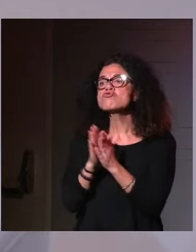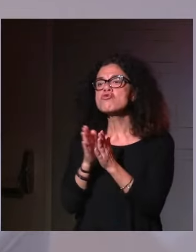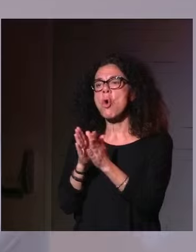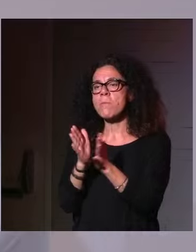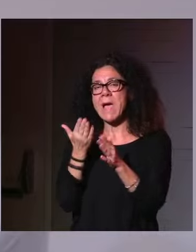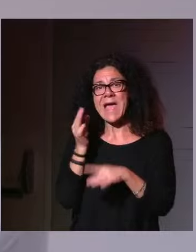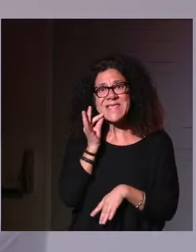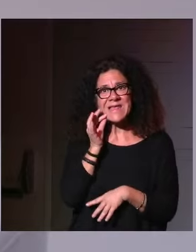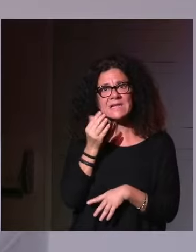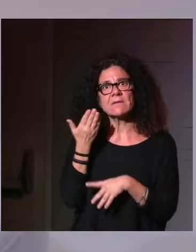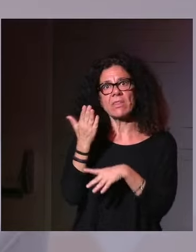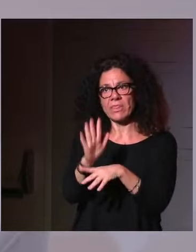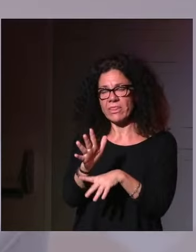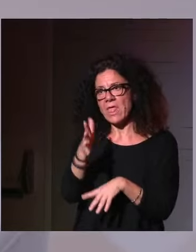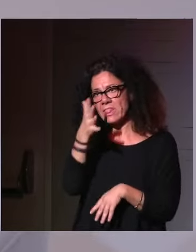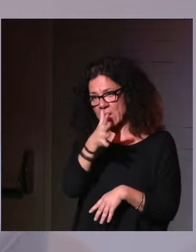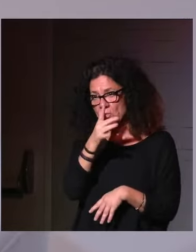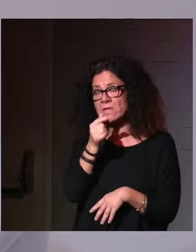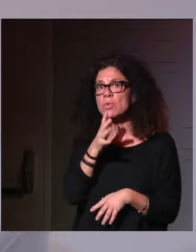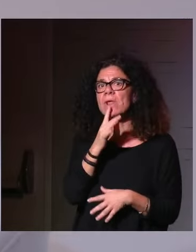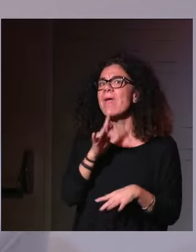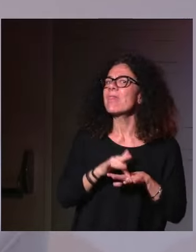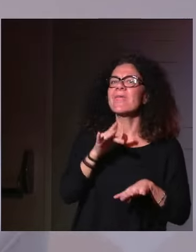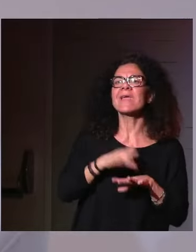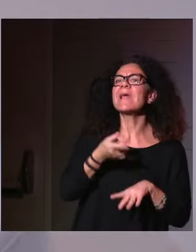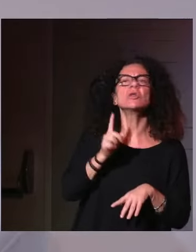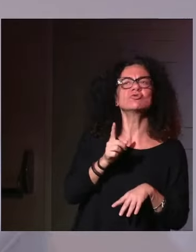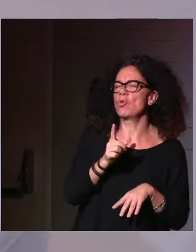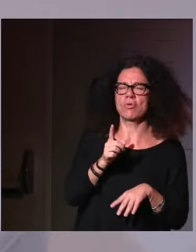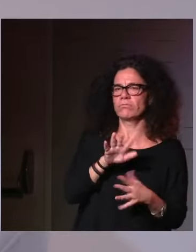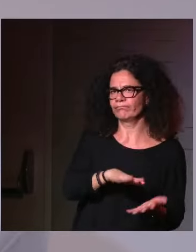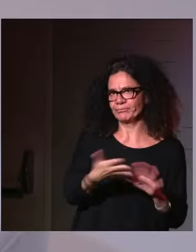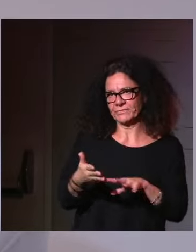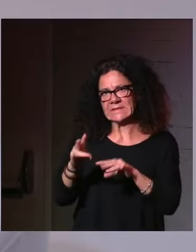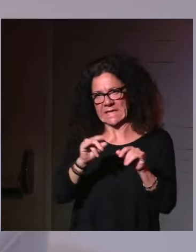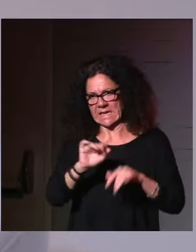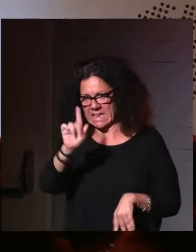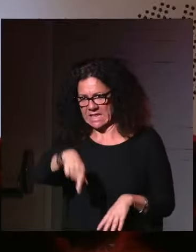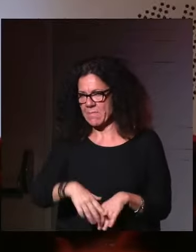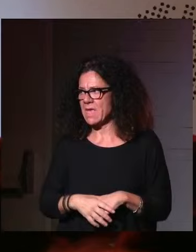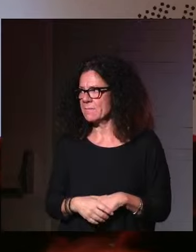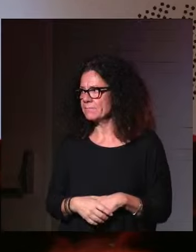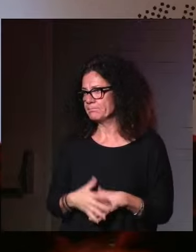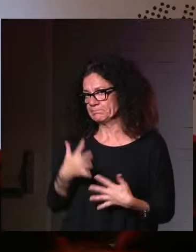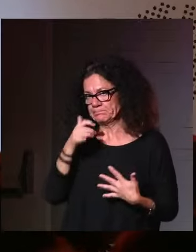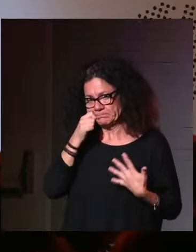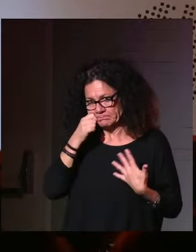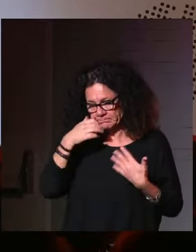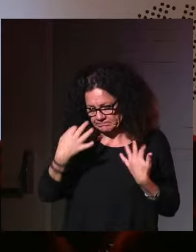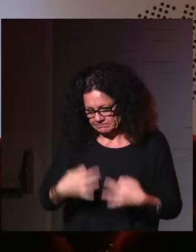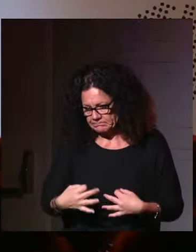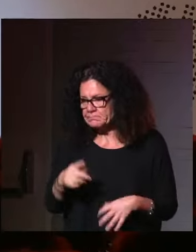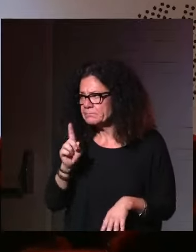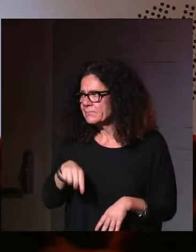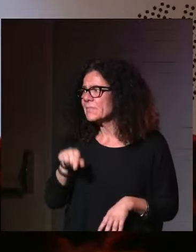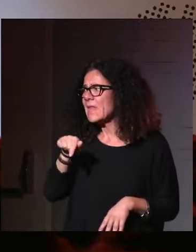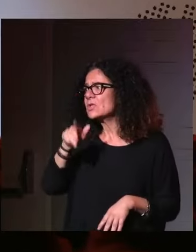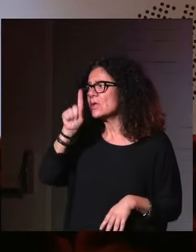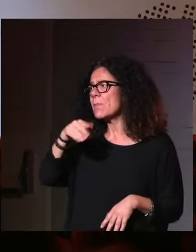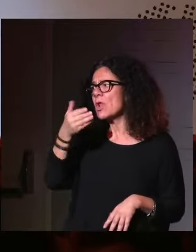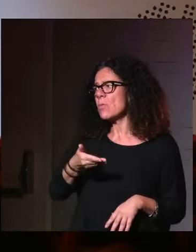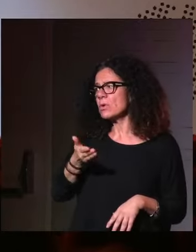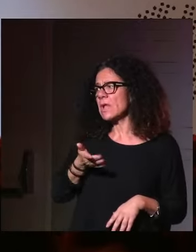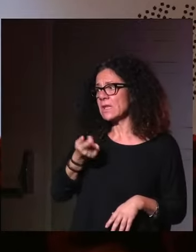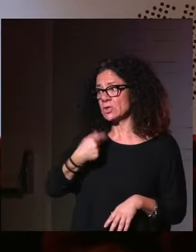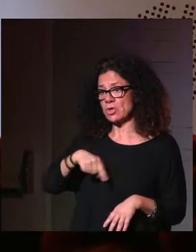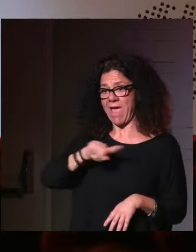puestas porque la cosa ha pasado de lo digital no Bueno yo creo que que en esto lo importante también es que nos